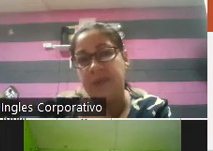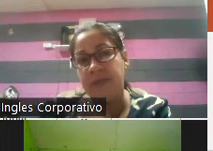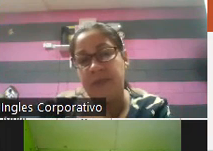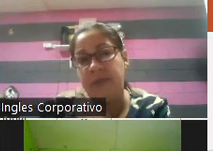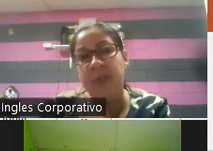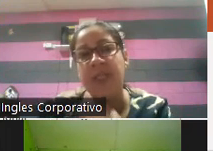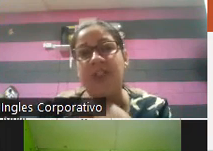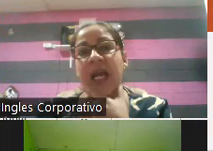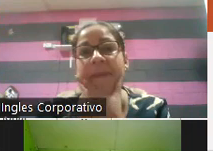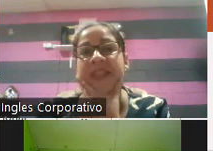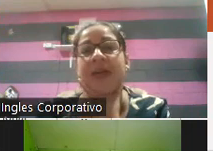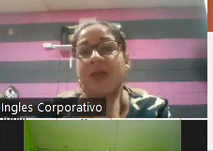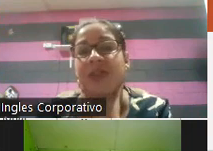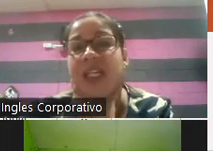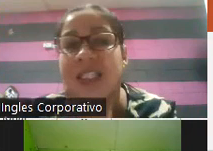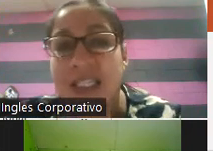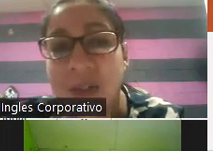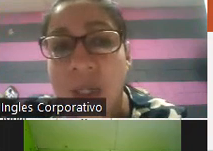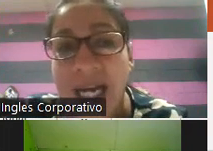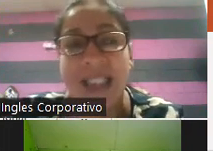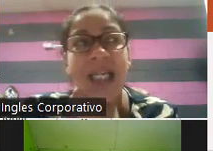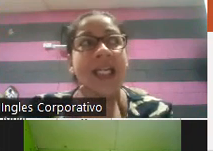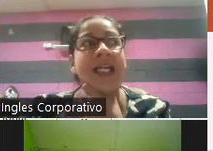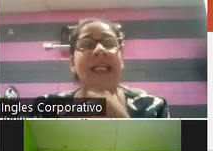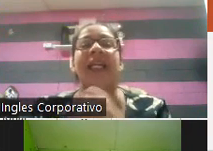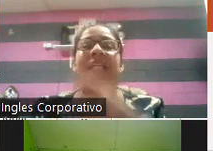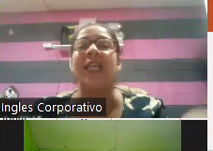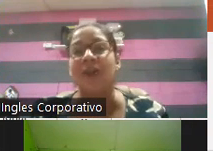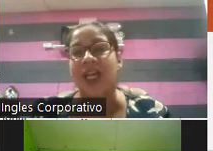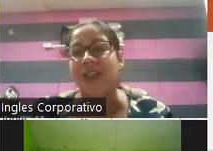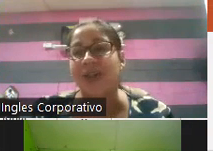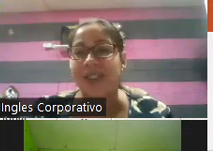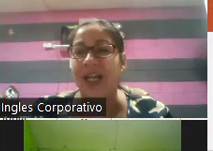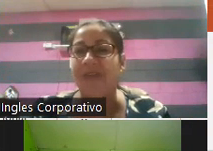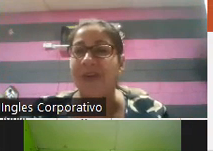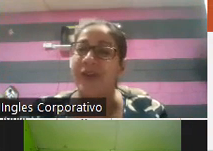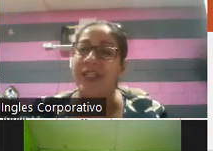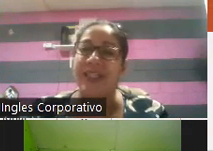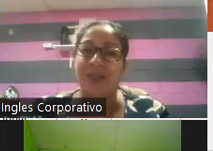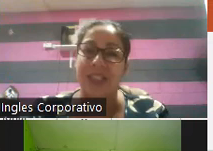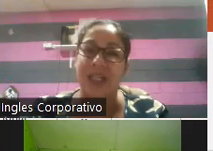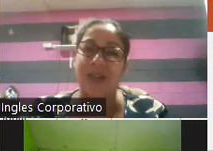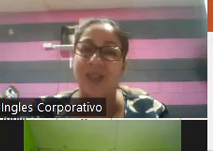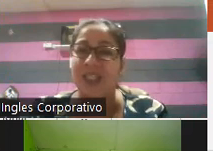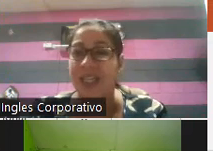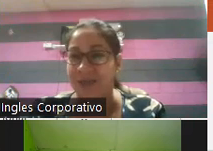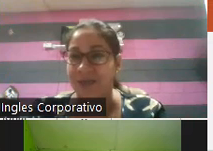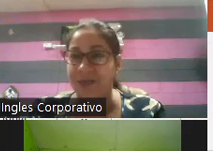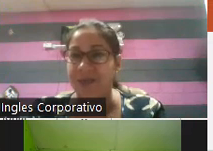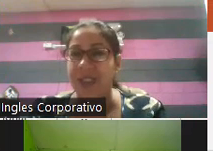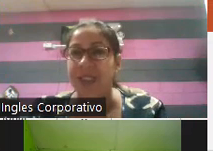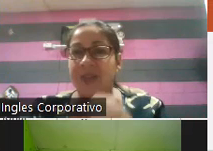internet porque no les ha pasado que ustedes están en su casa y le quitan los datos al teléfono verdad y se conectan con su